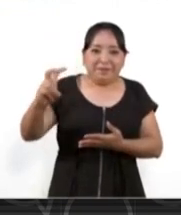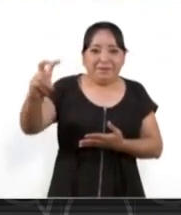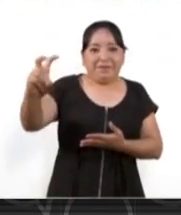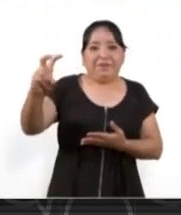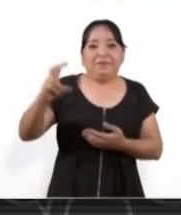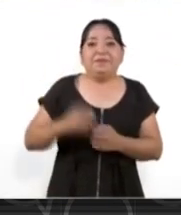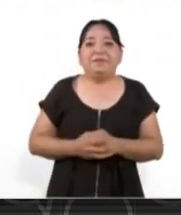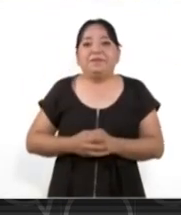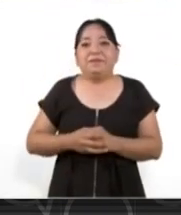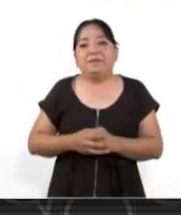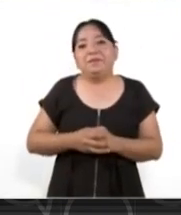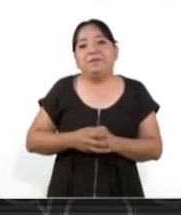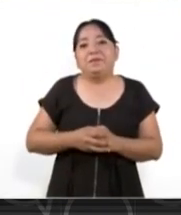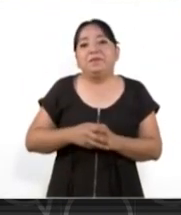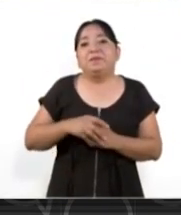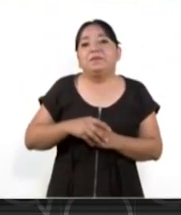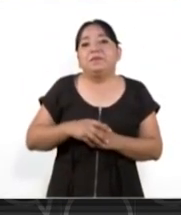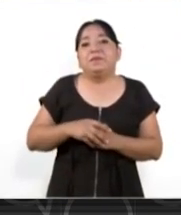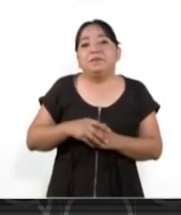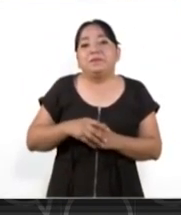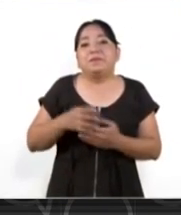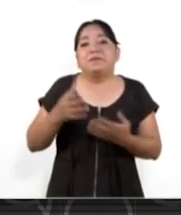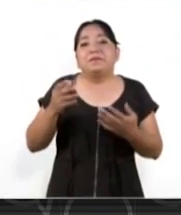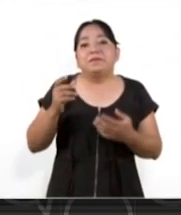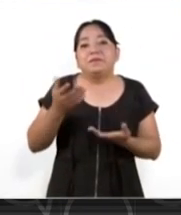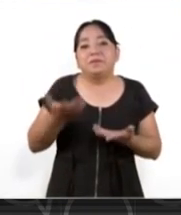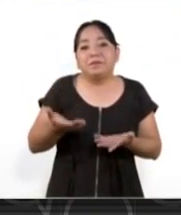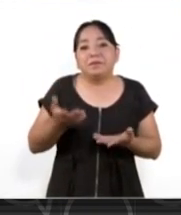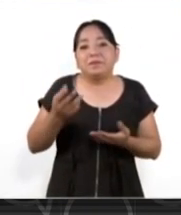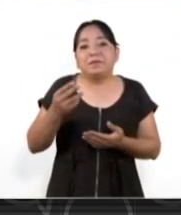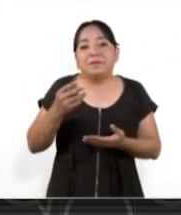Este tour que se realiza, que se llama